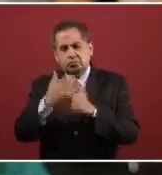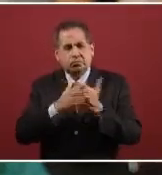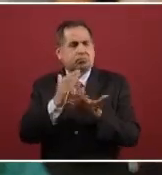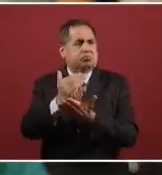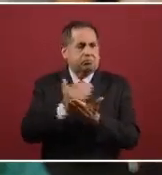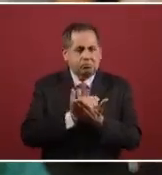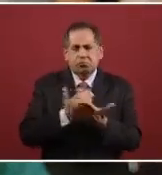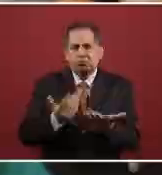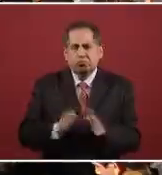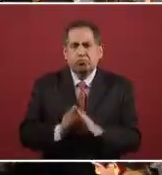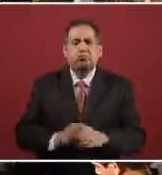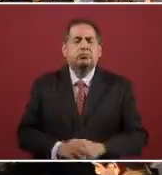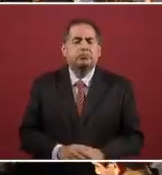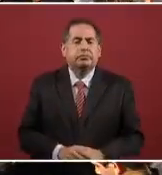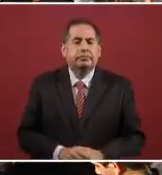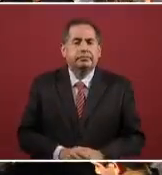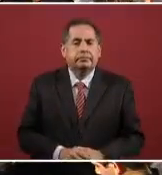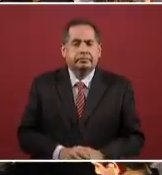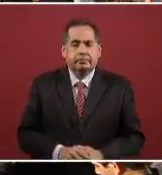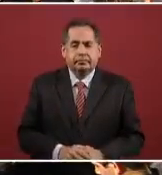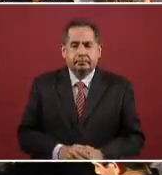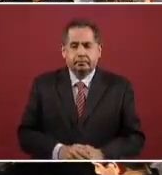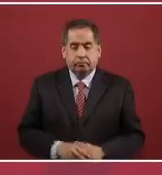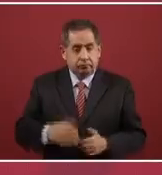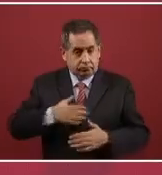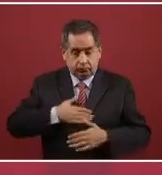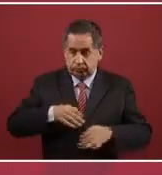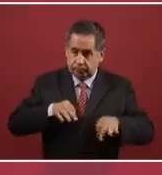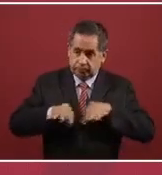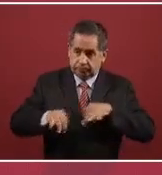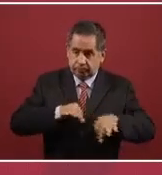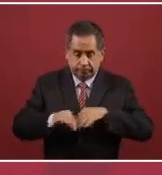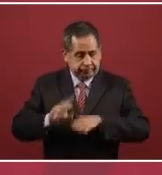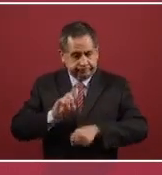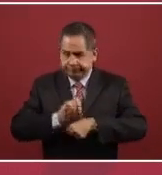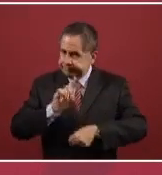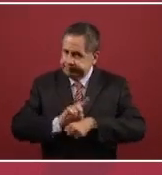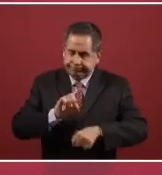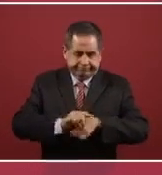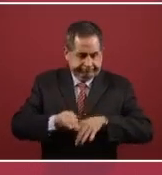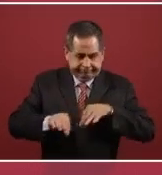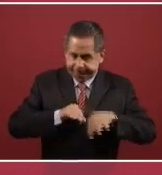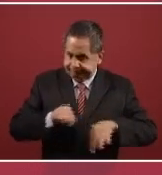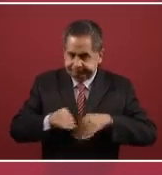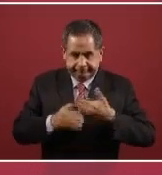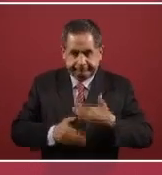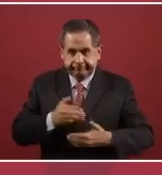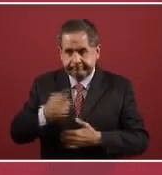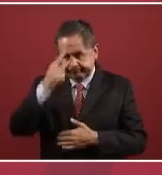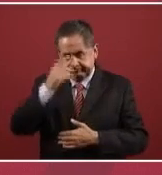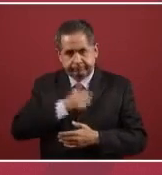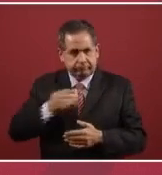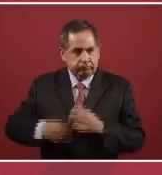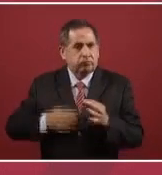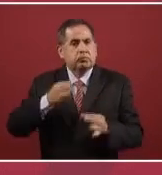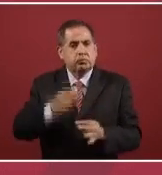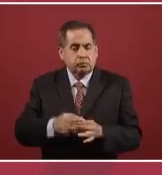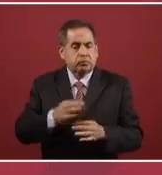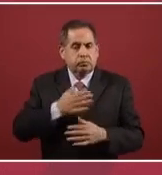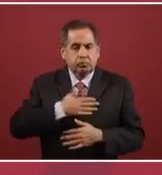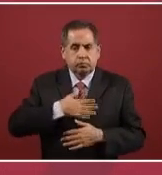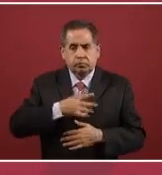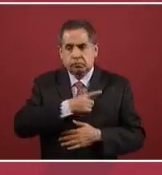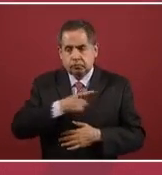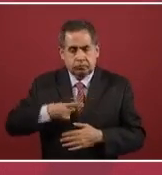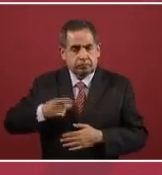violencia? Bueno, yo trabajo todos los días para cumplir con mi deber,